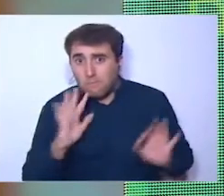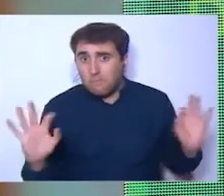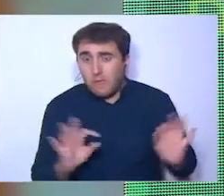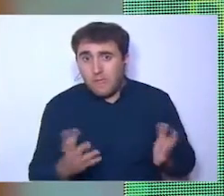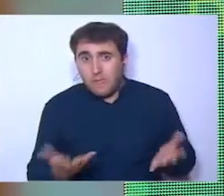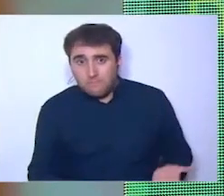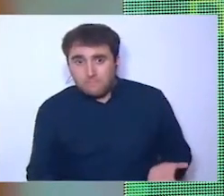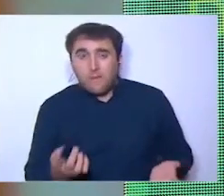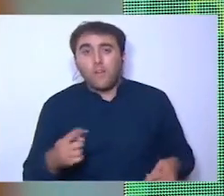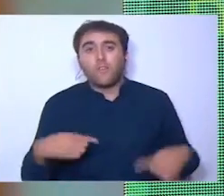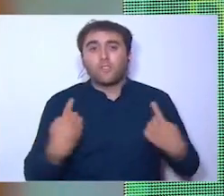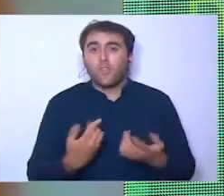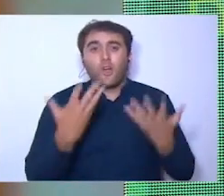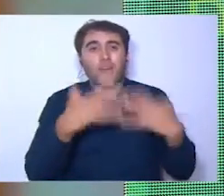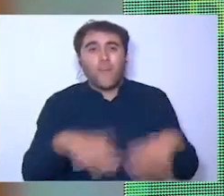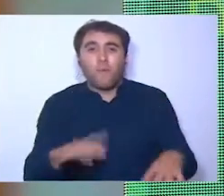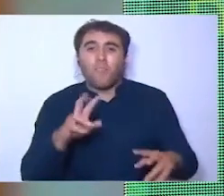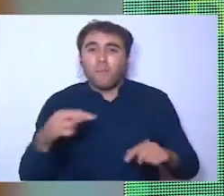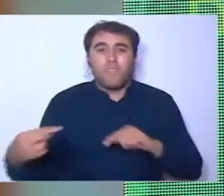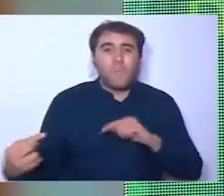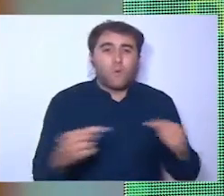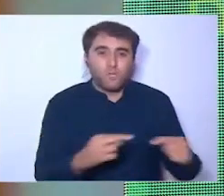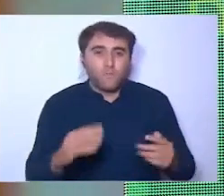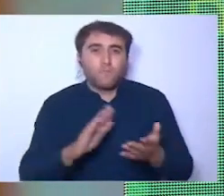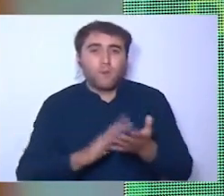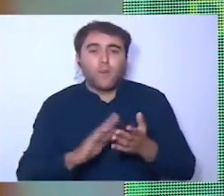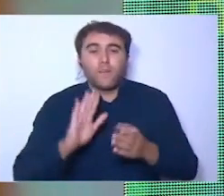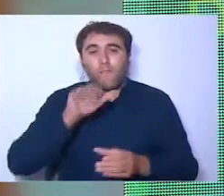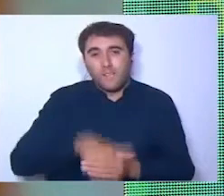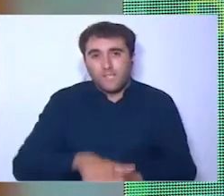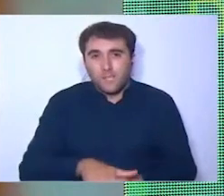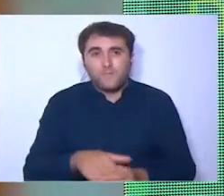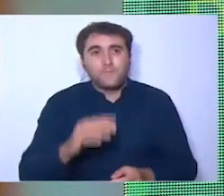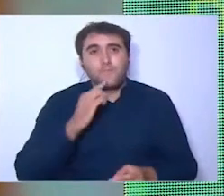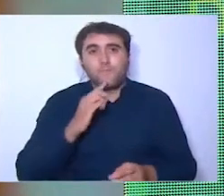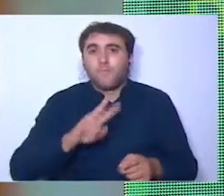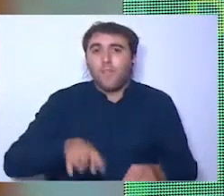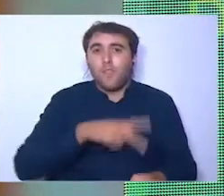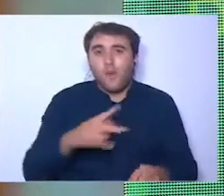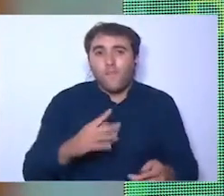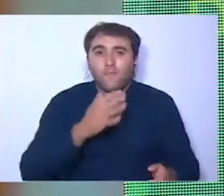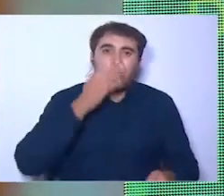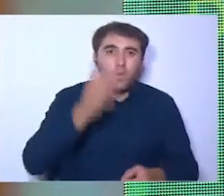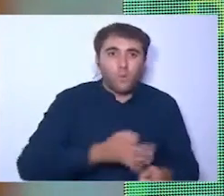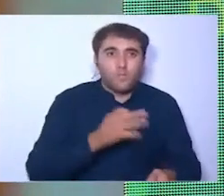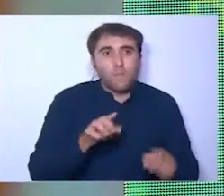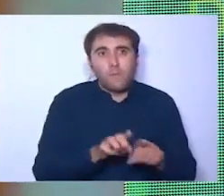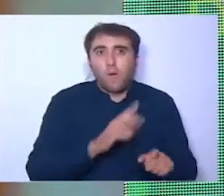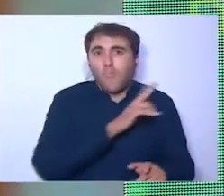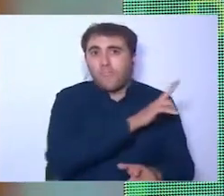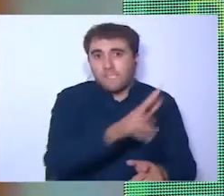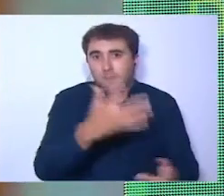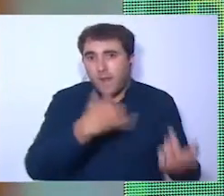Nosotros no queremos que esta discusión por el referéndum nos lleve de vuelta a presenciar el doble discurso al que hemos asistido